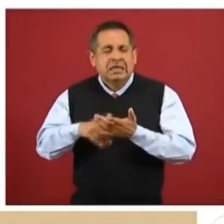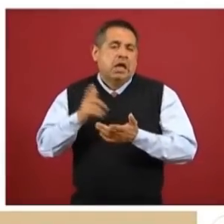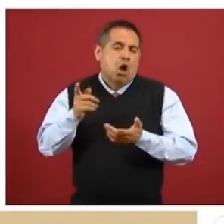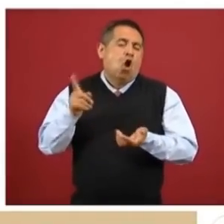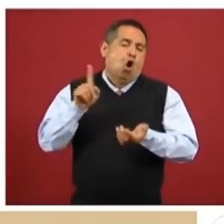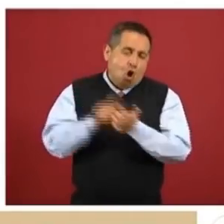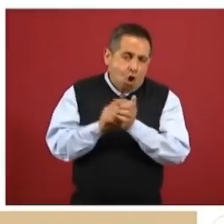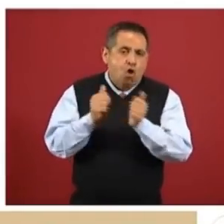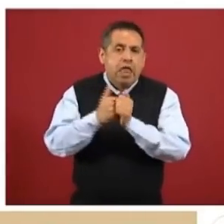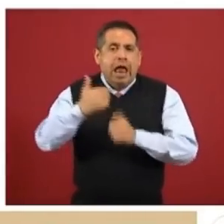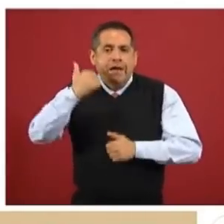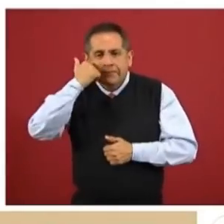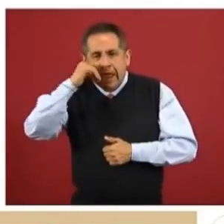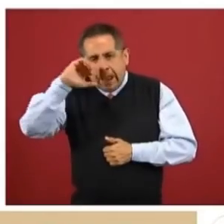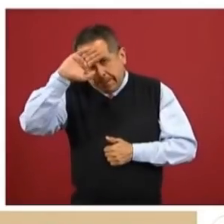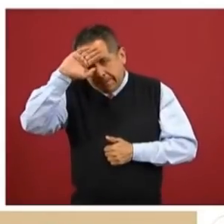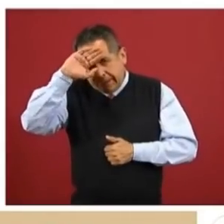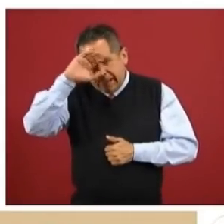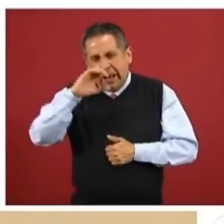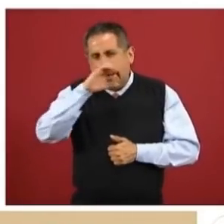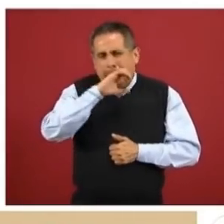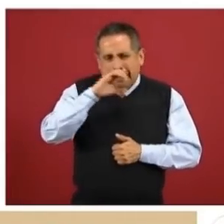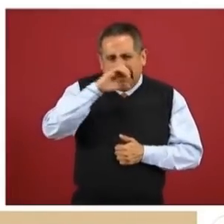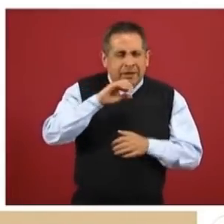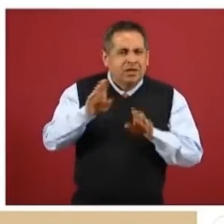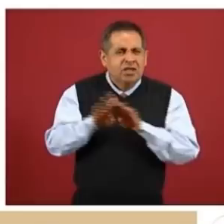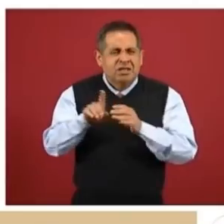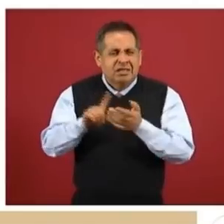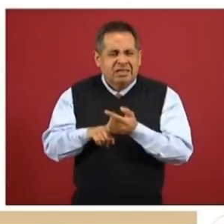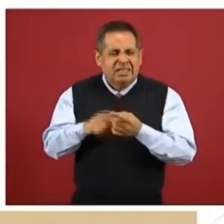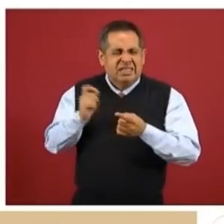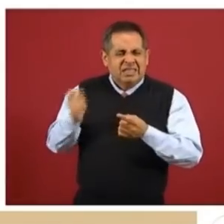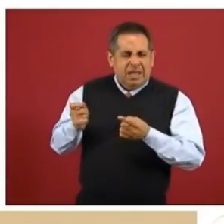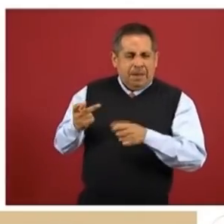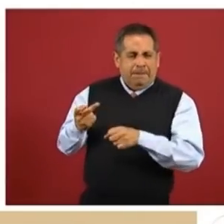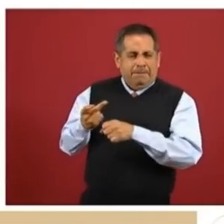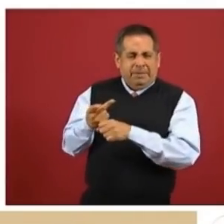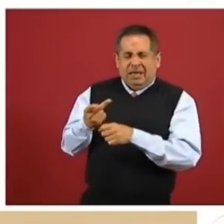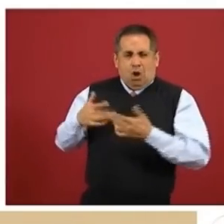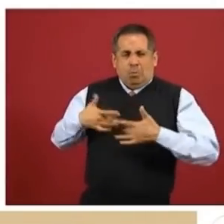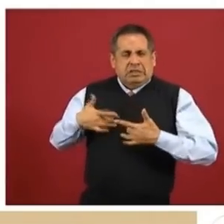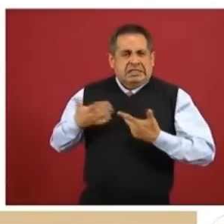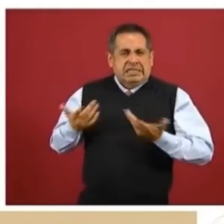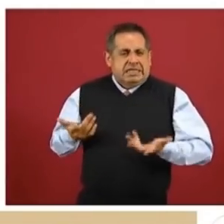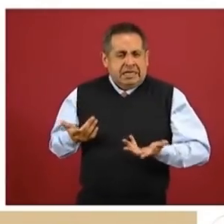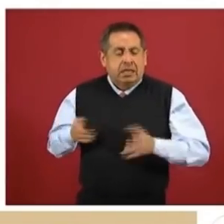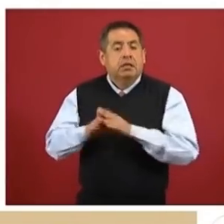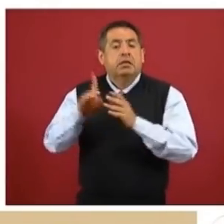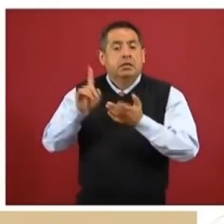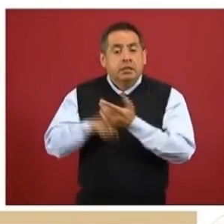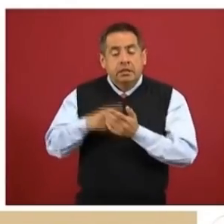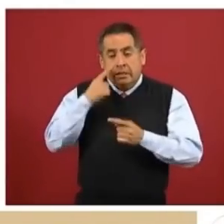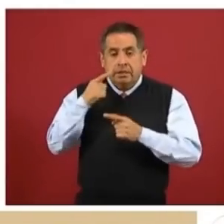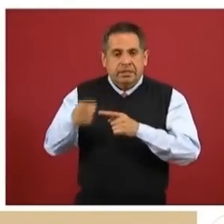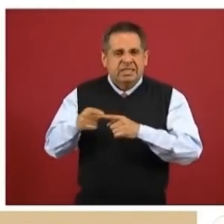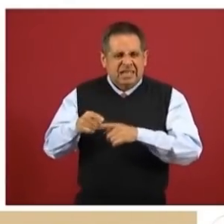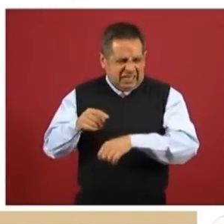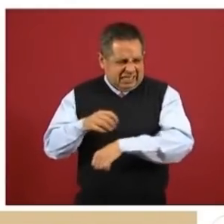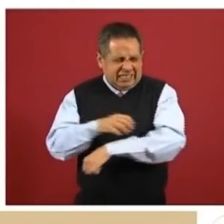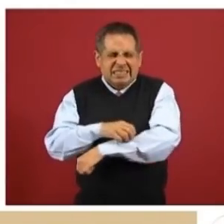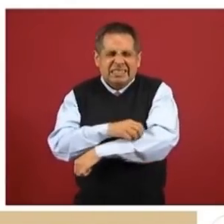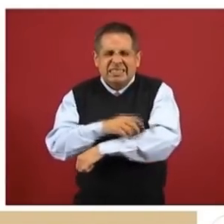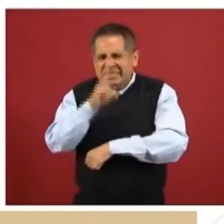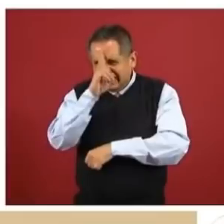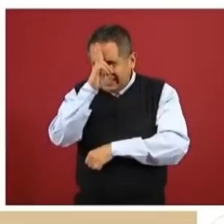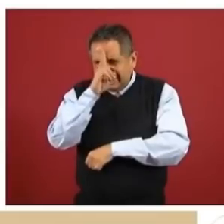que da fiebre y da exantema. ¿Qué es exantema?, dirá la gente. El exantema es la presencia de ronchitas